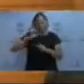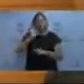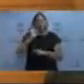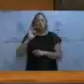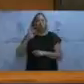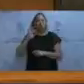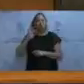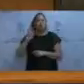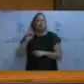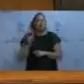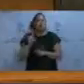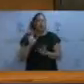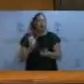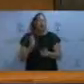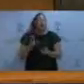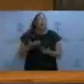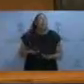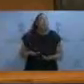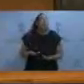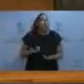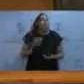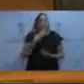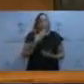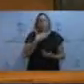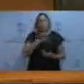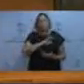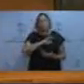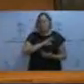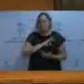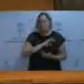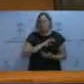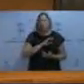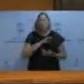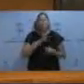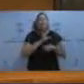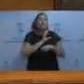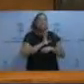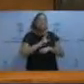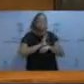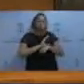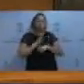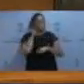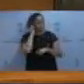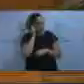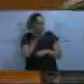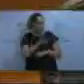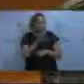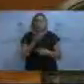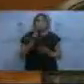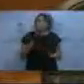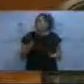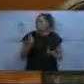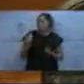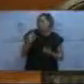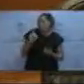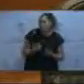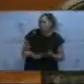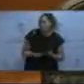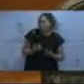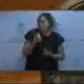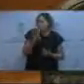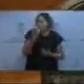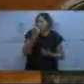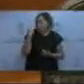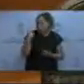Gracias, señoría. Señora consejera, tiene la palabra. Señoría, pues de manera reciente, como refiere su